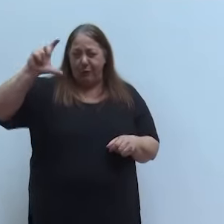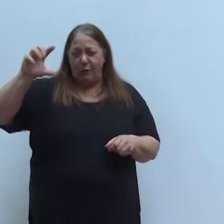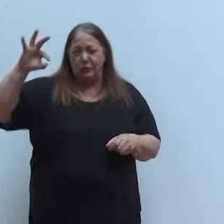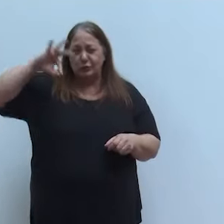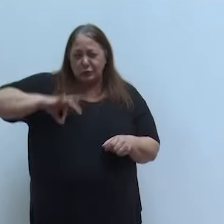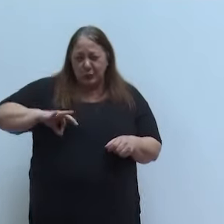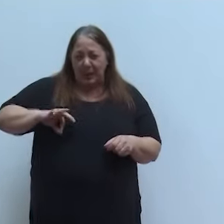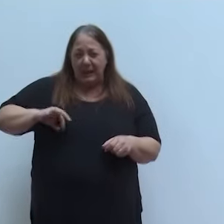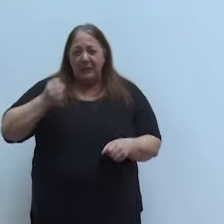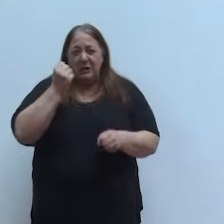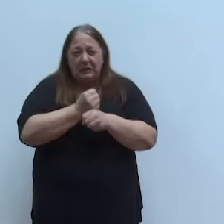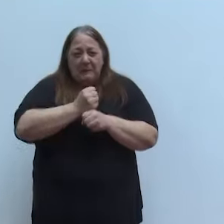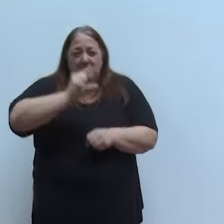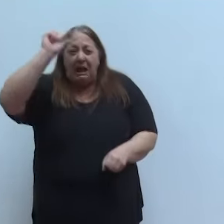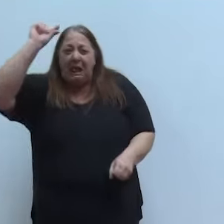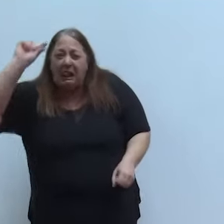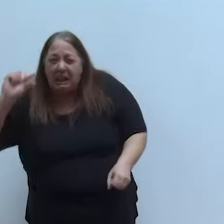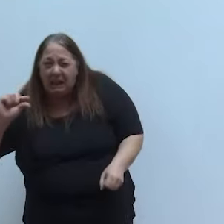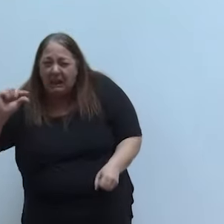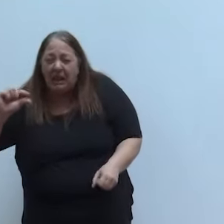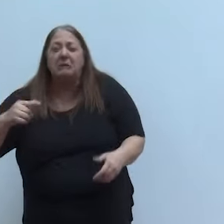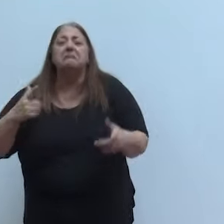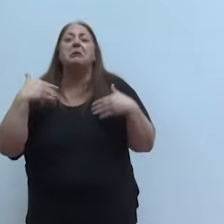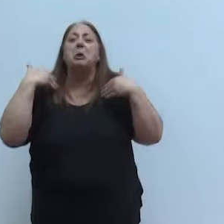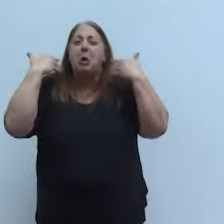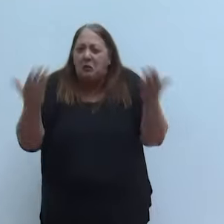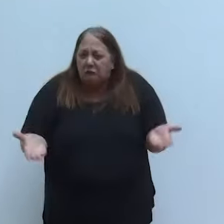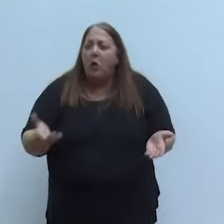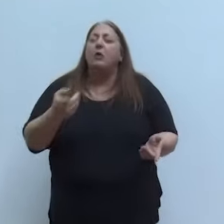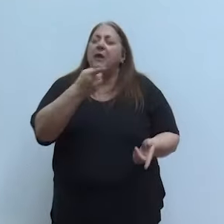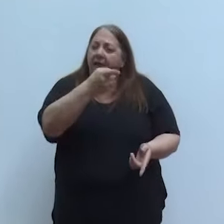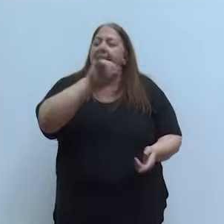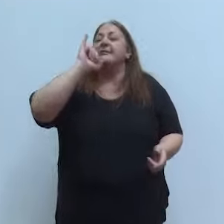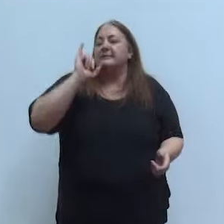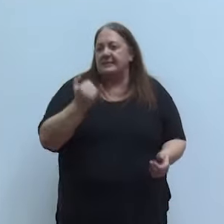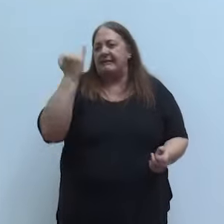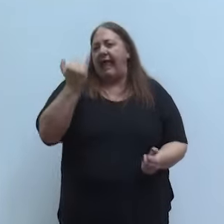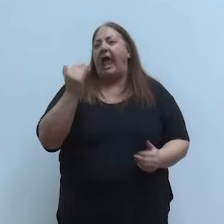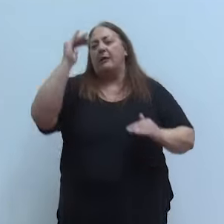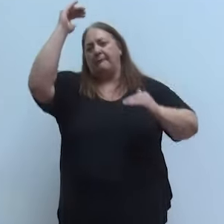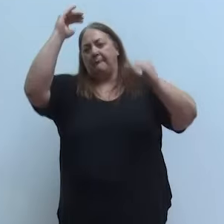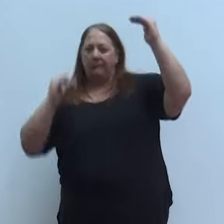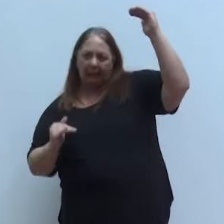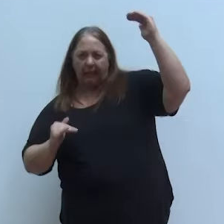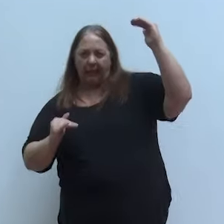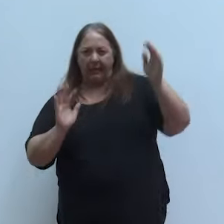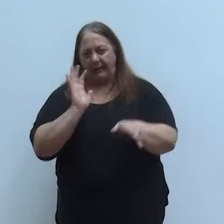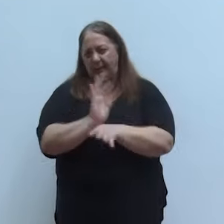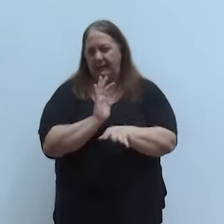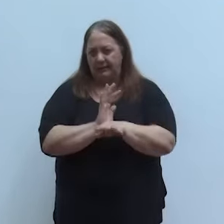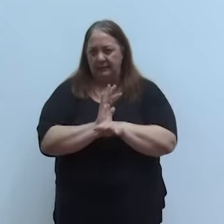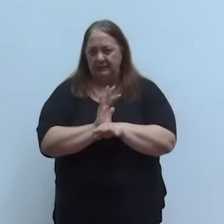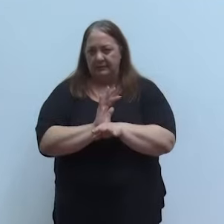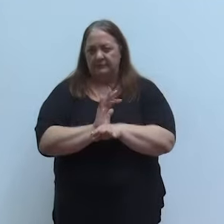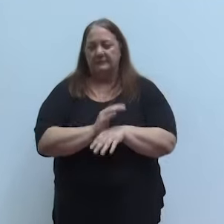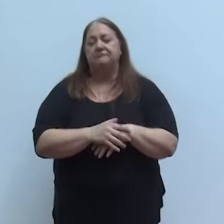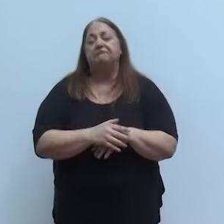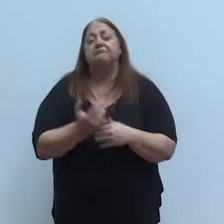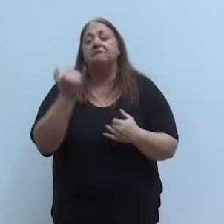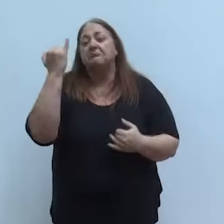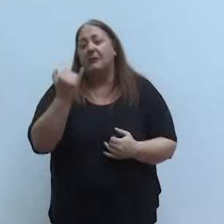e Aquí sí hay polarización no hay esa campana que veíamos si tenemos de un lado las